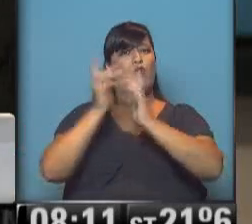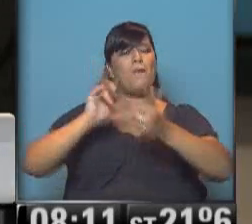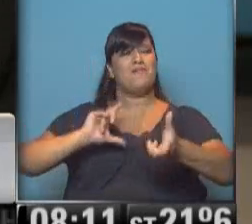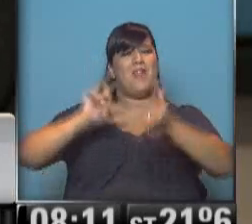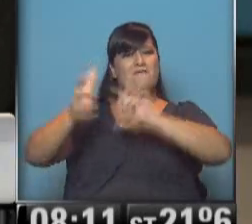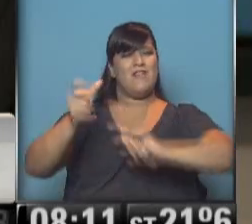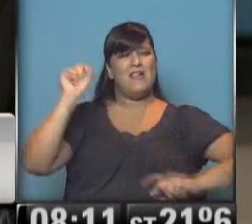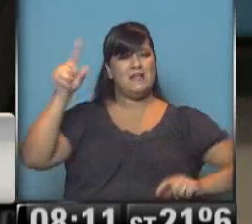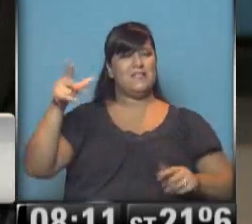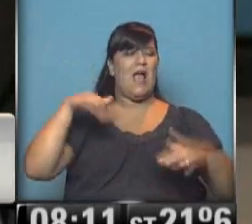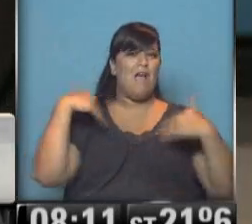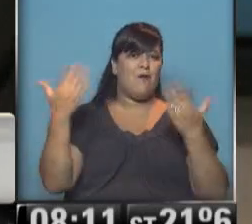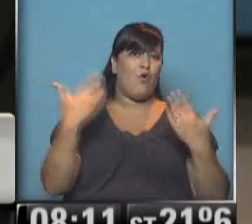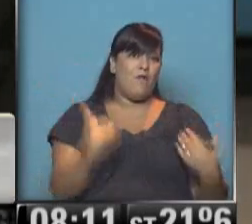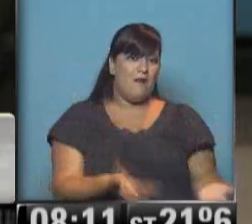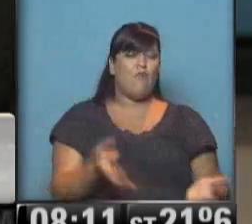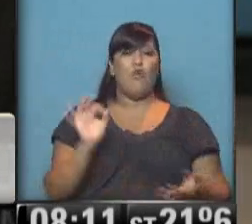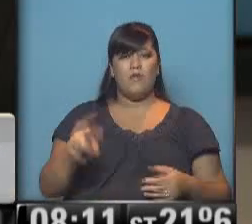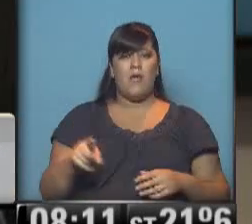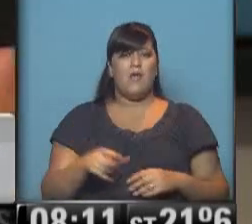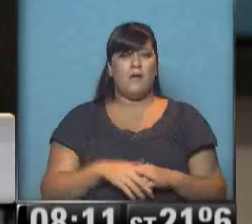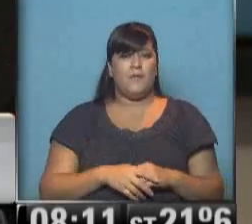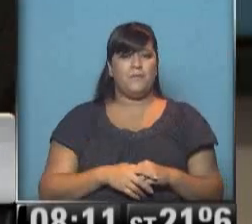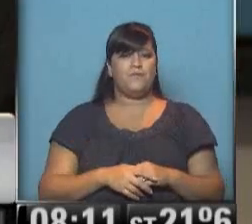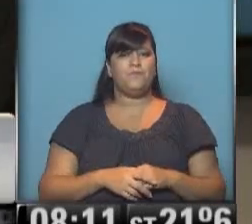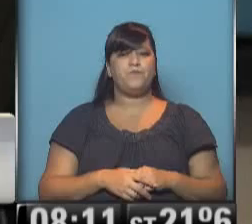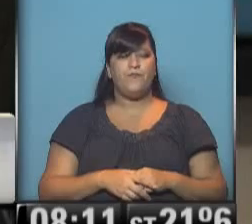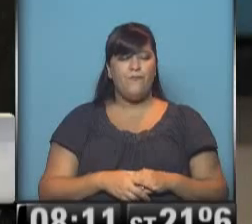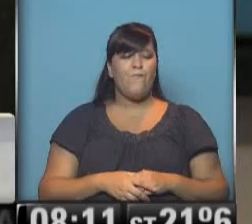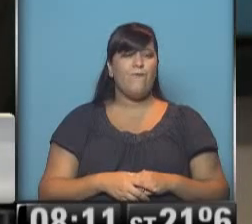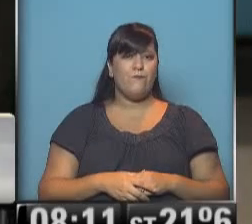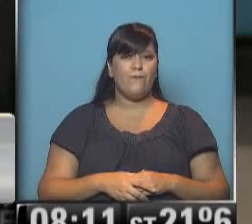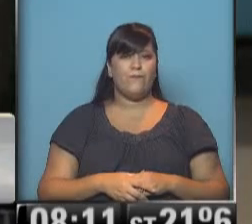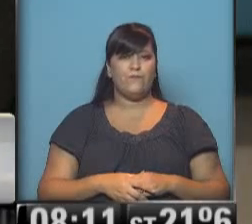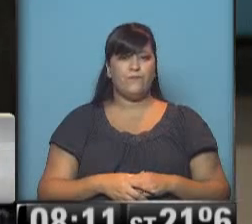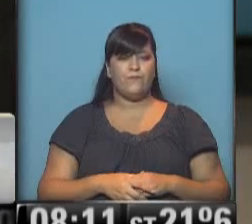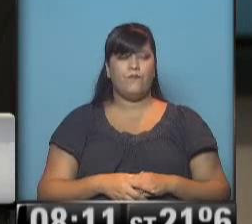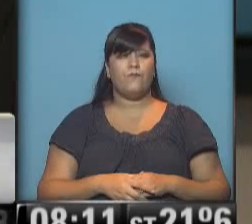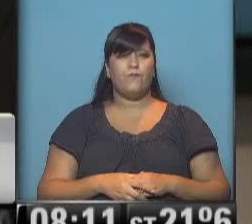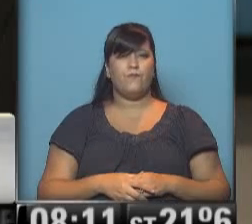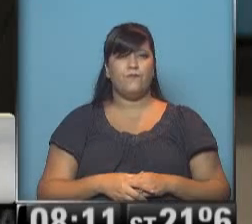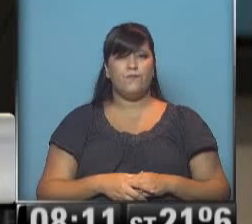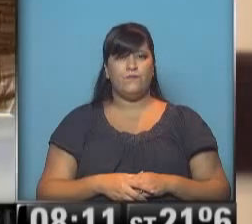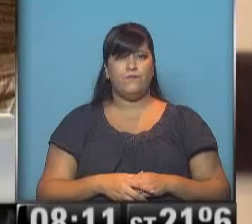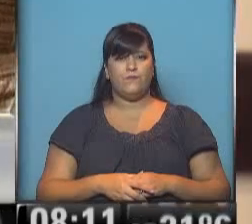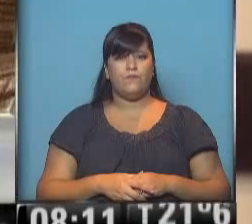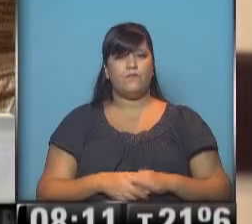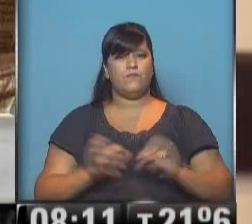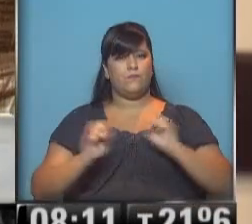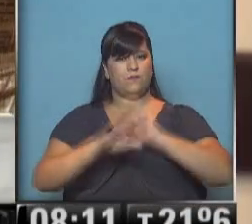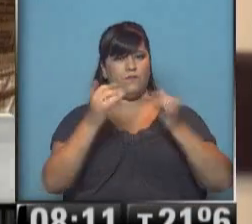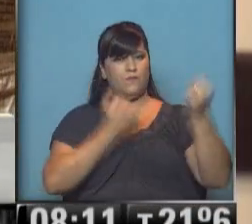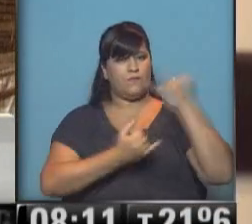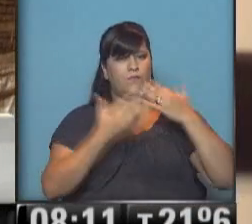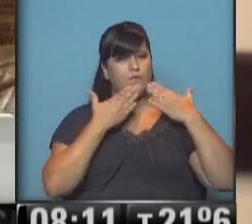favor de estos sectores que viven de las divisas ya sea por exportaciones por especulación o por negocio financiero es clarísimo el planteamiento de